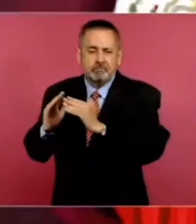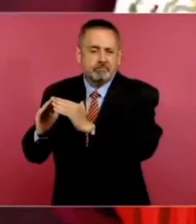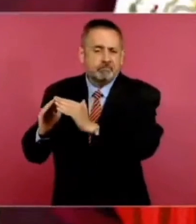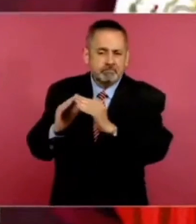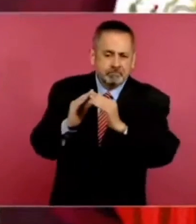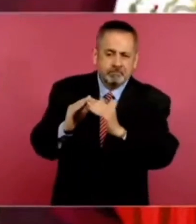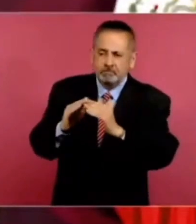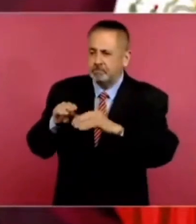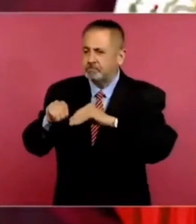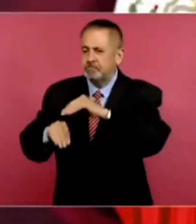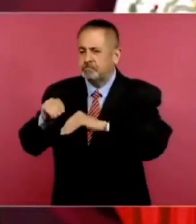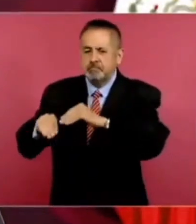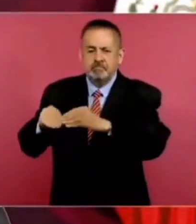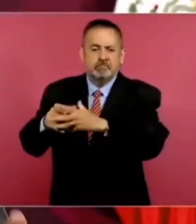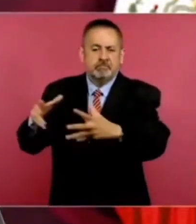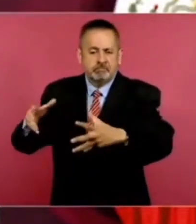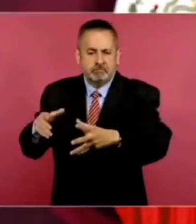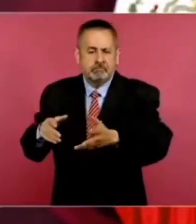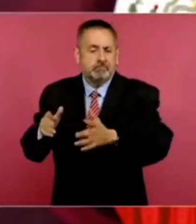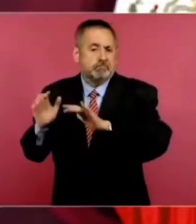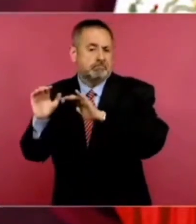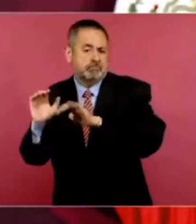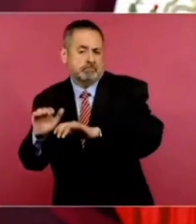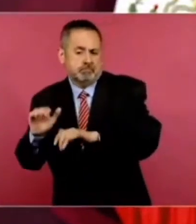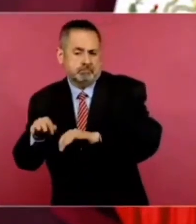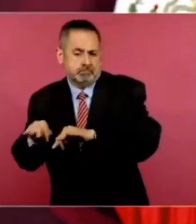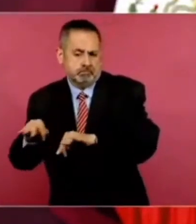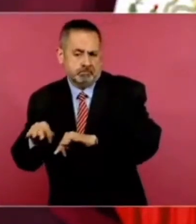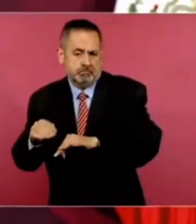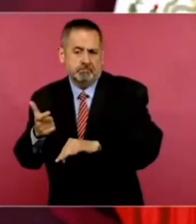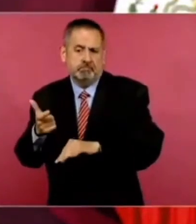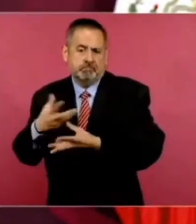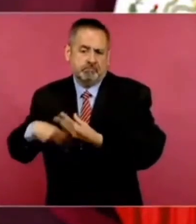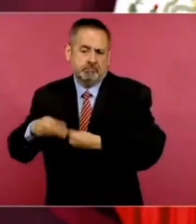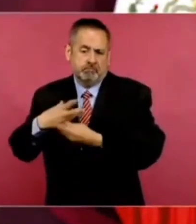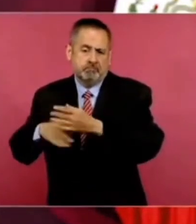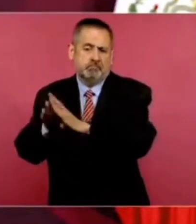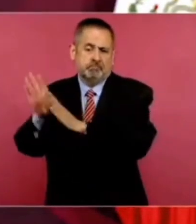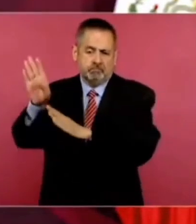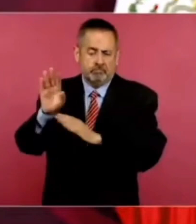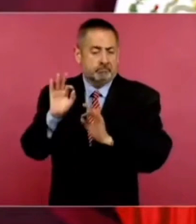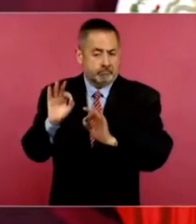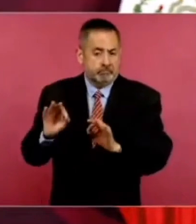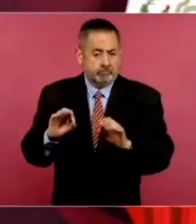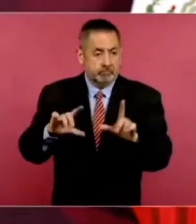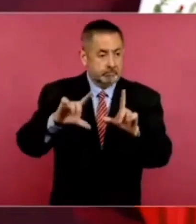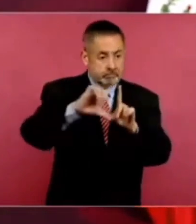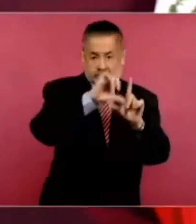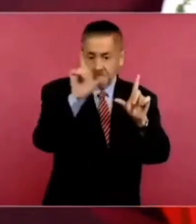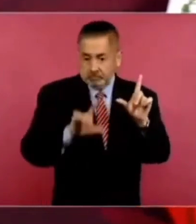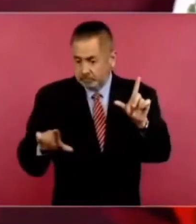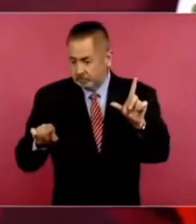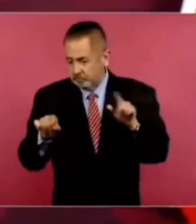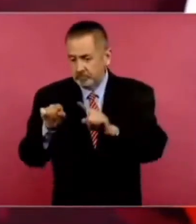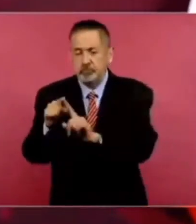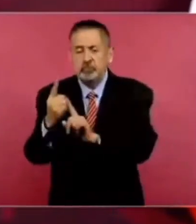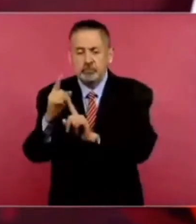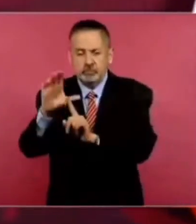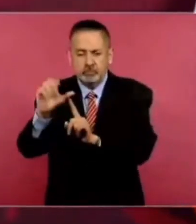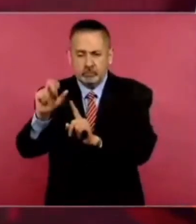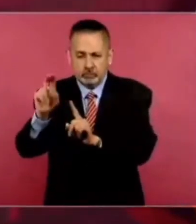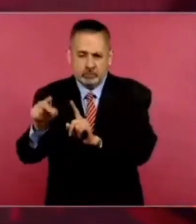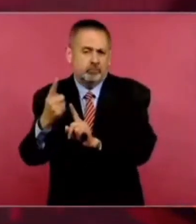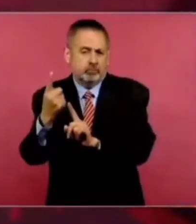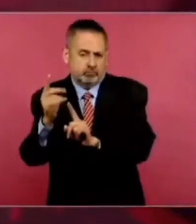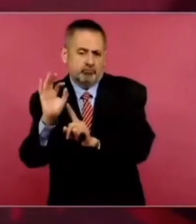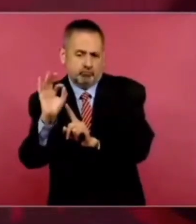habitaciones, infraestructura, pues había trabajo y hubo crecimiento. Pero en el resto del sureste, durante todo el